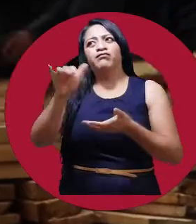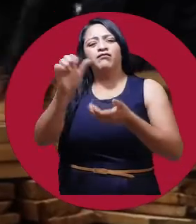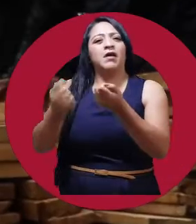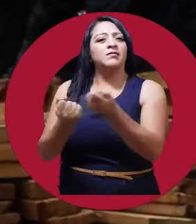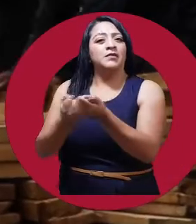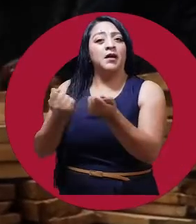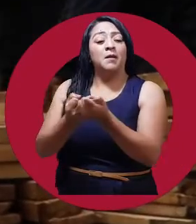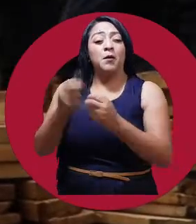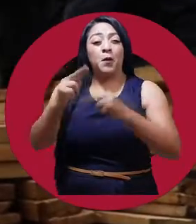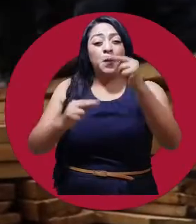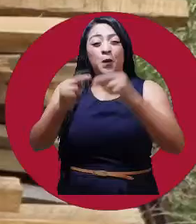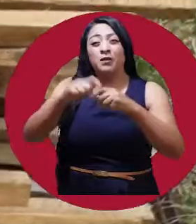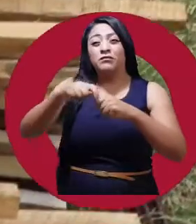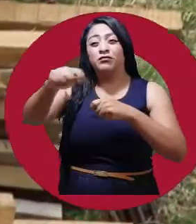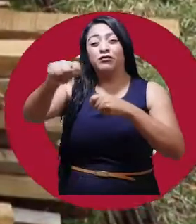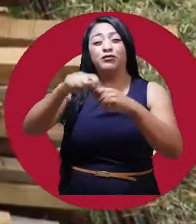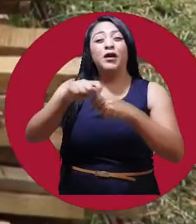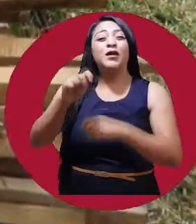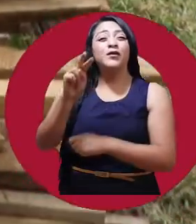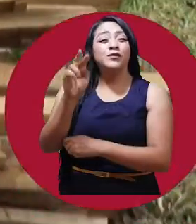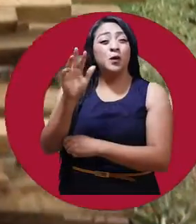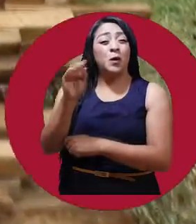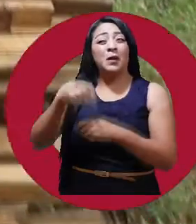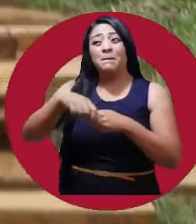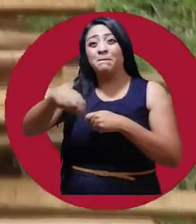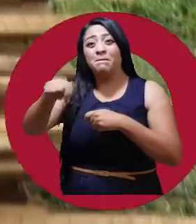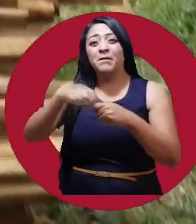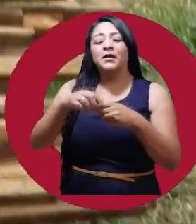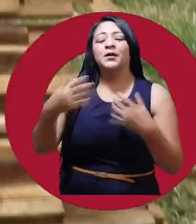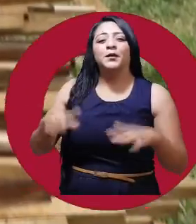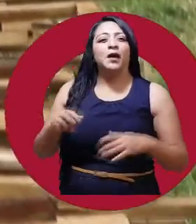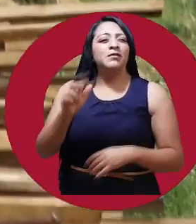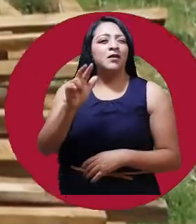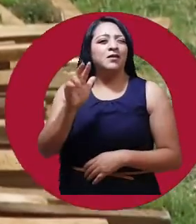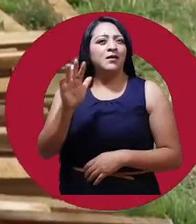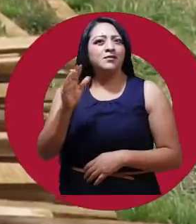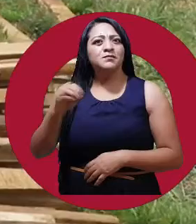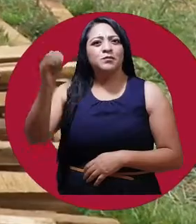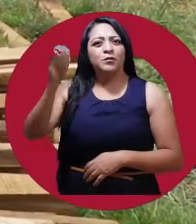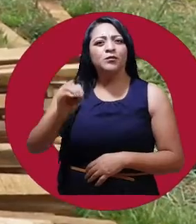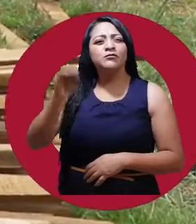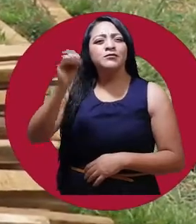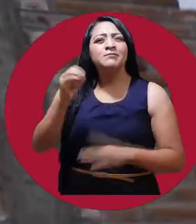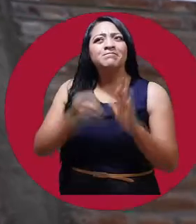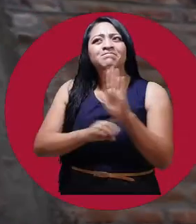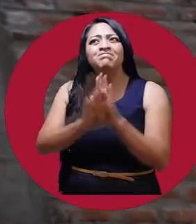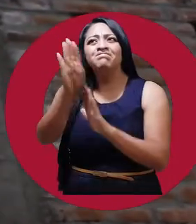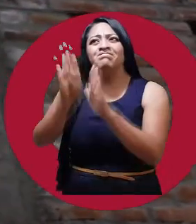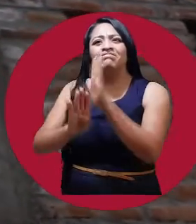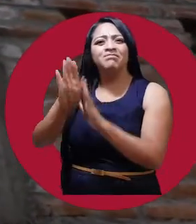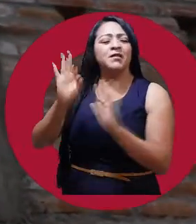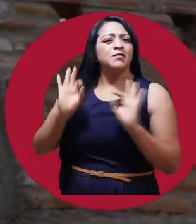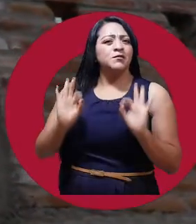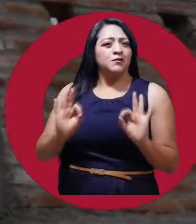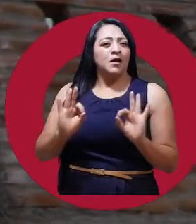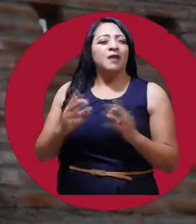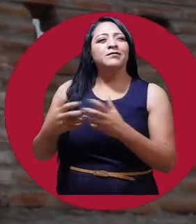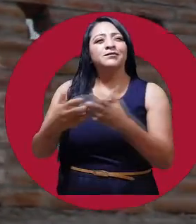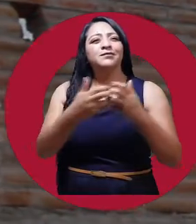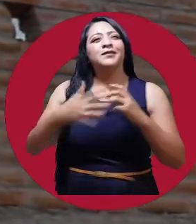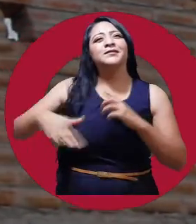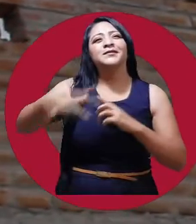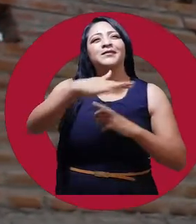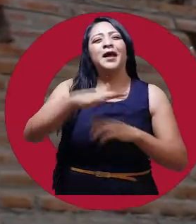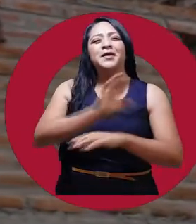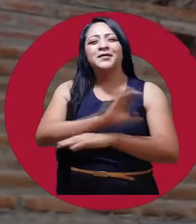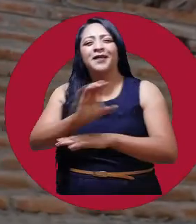de construcción es de 250 metros cuadrados y cuenta con un 35% de avance físico de la obra, mismo que guarda armonía con el entorno